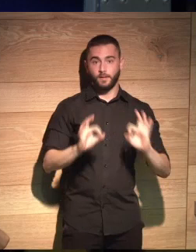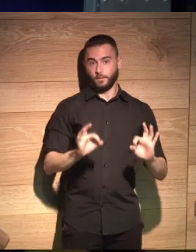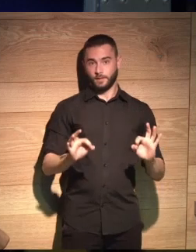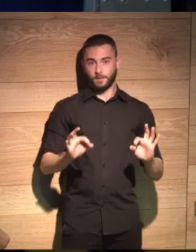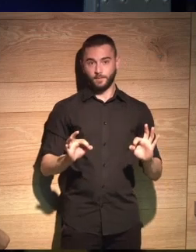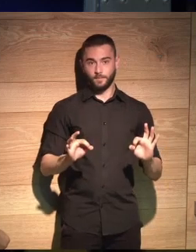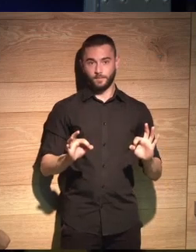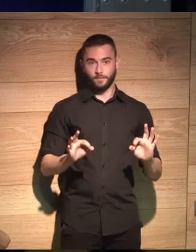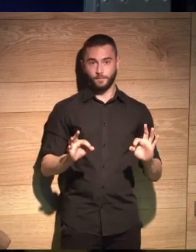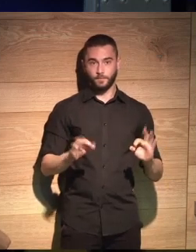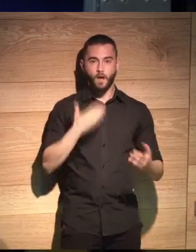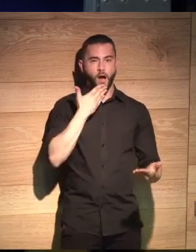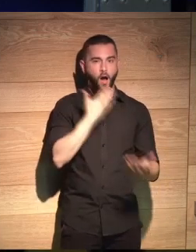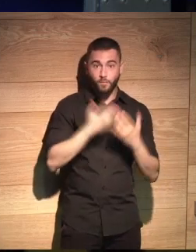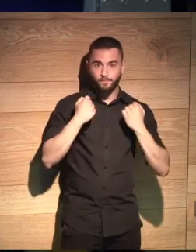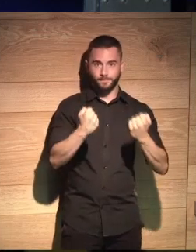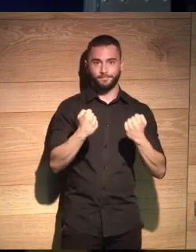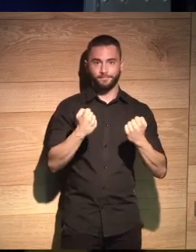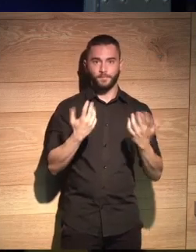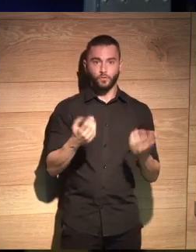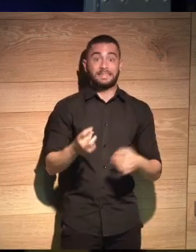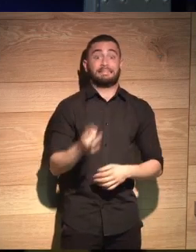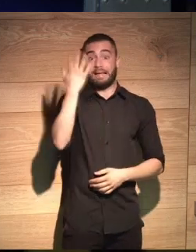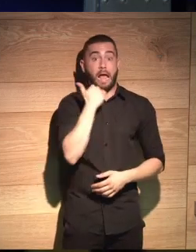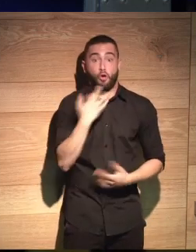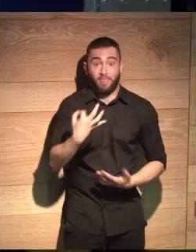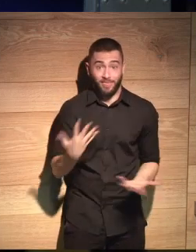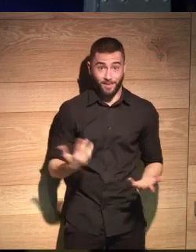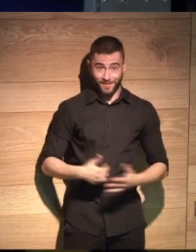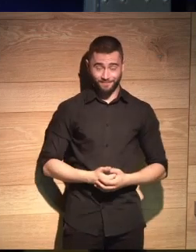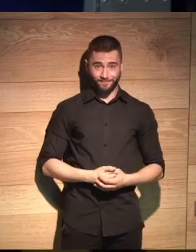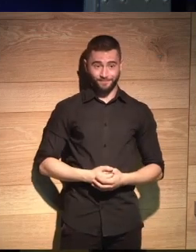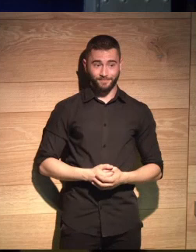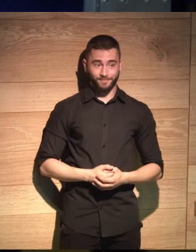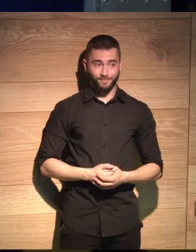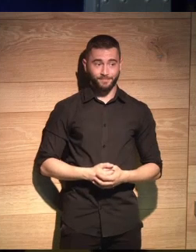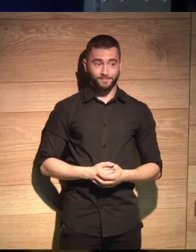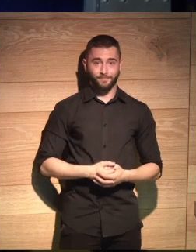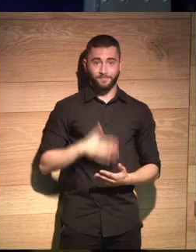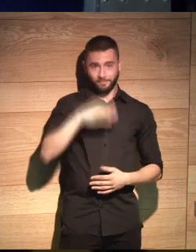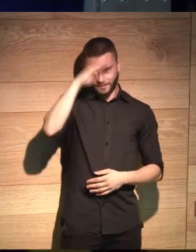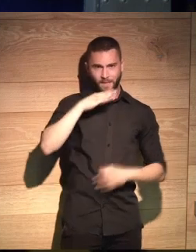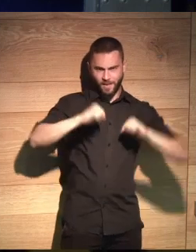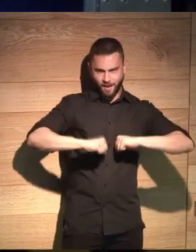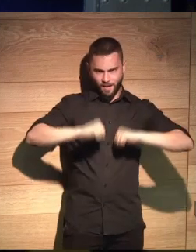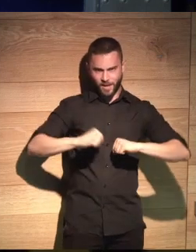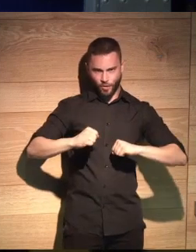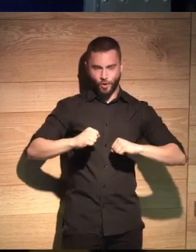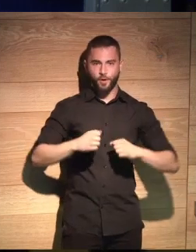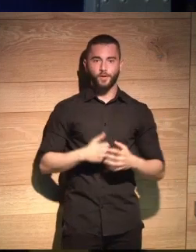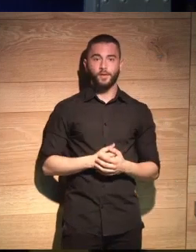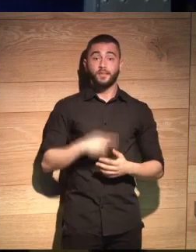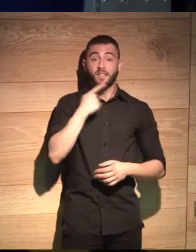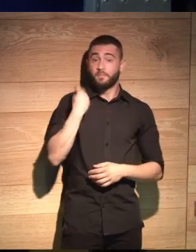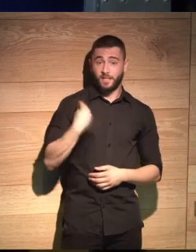claro. Te aburres tanto que tienes que inventarte algo. Mi padre, que está ya mayor, no tan grande, dice lo